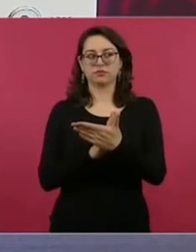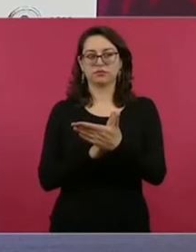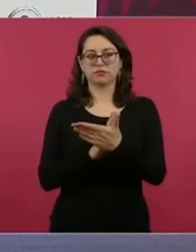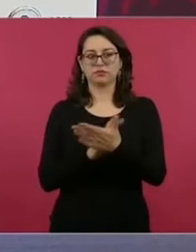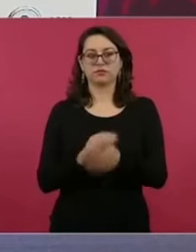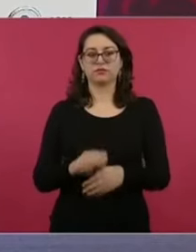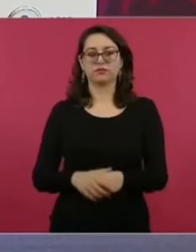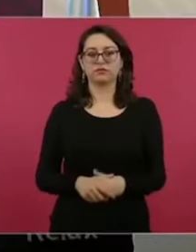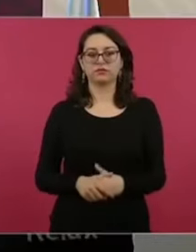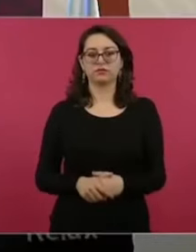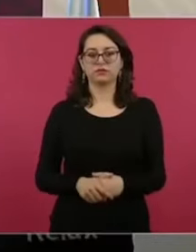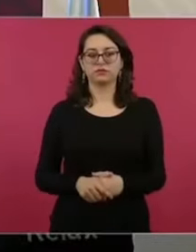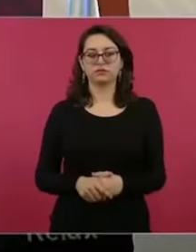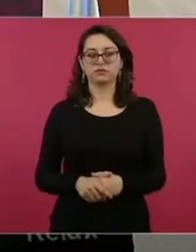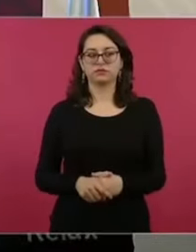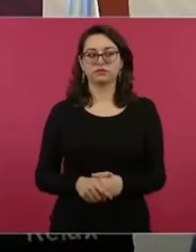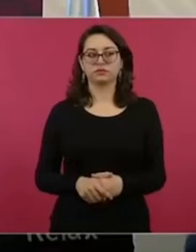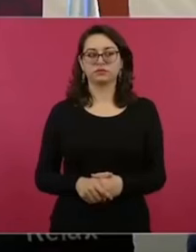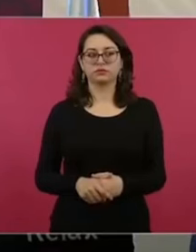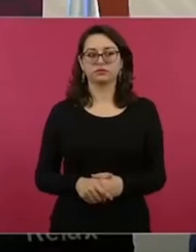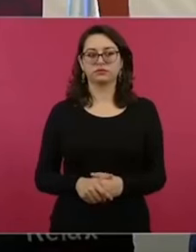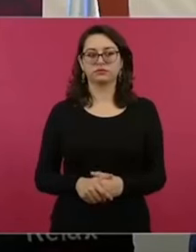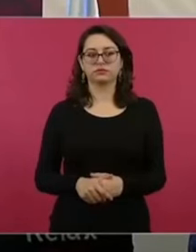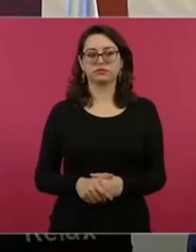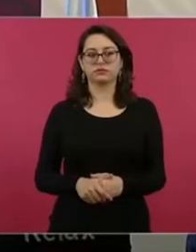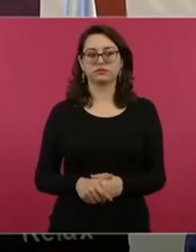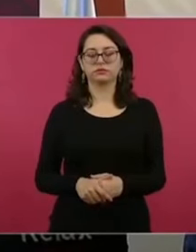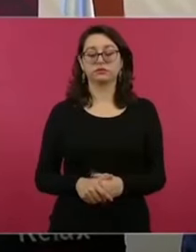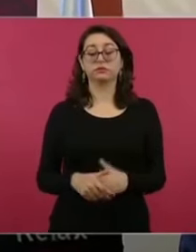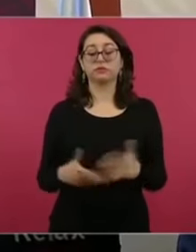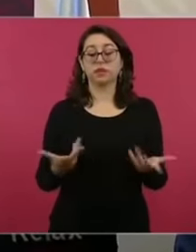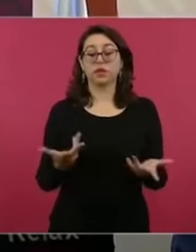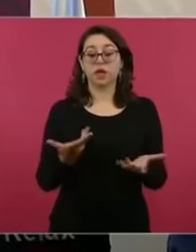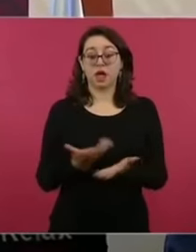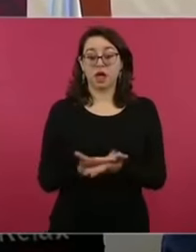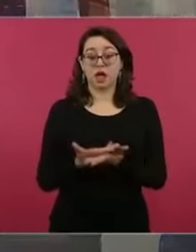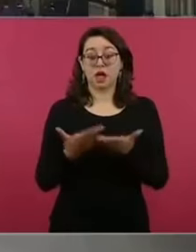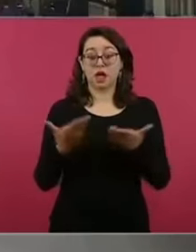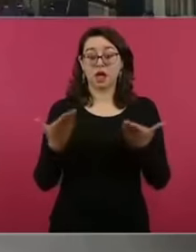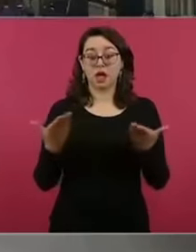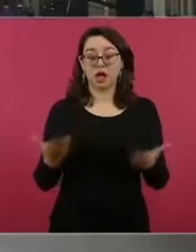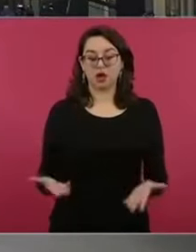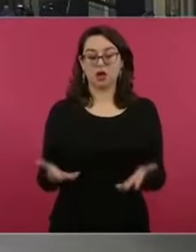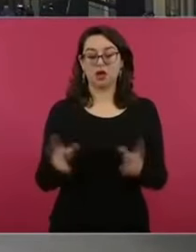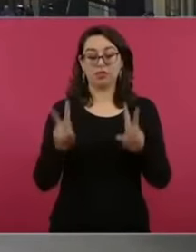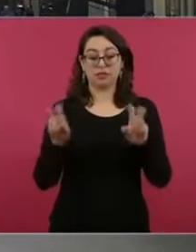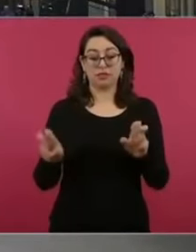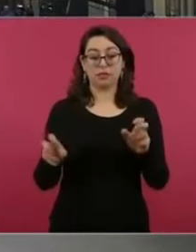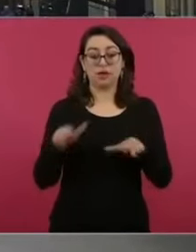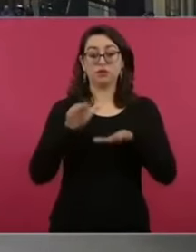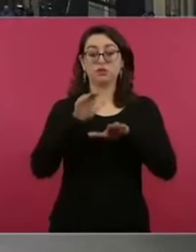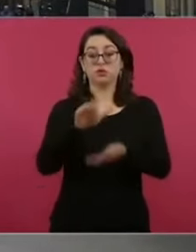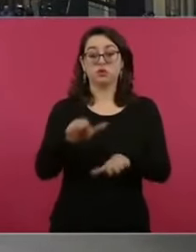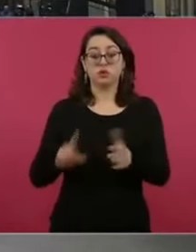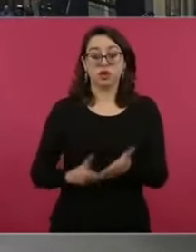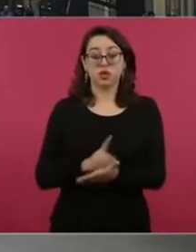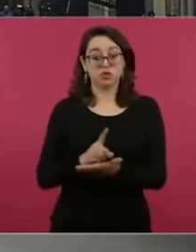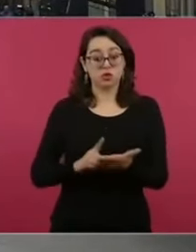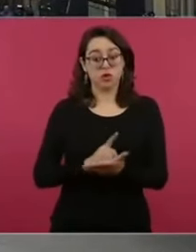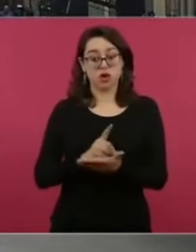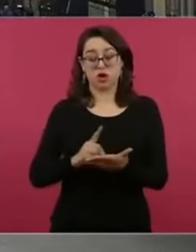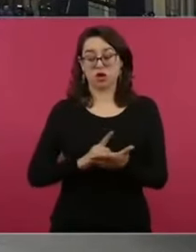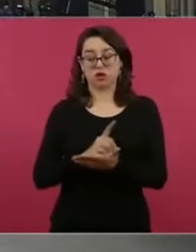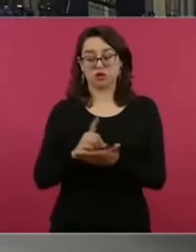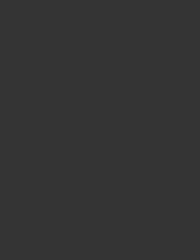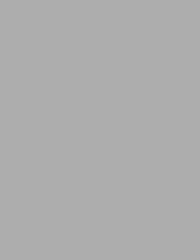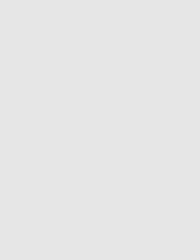Ahora hay que cuidar mucho lo del consumo de droga en la ciudad.